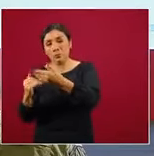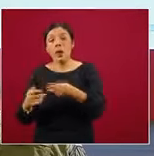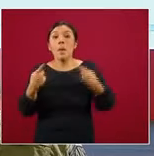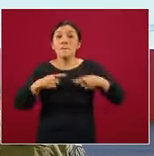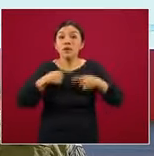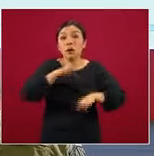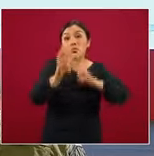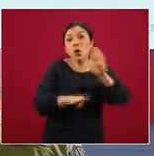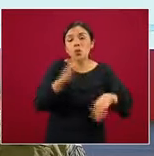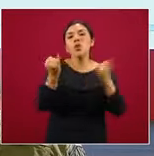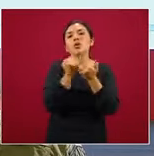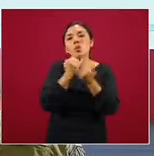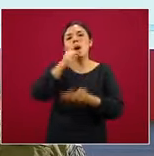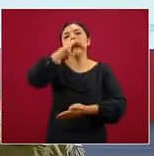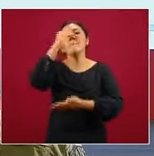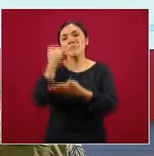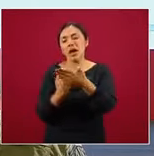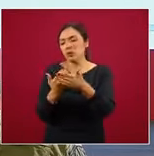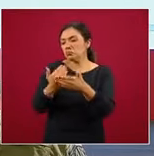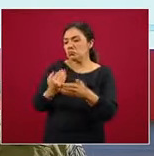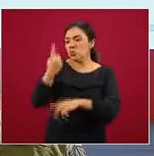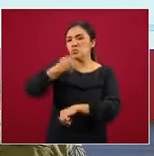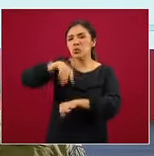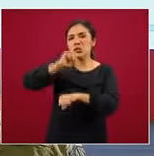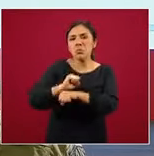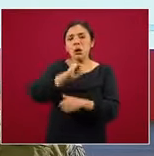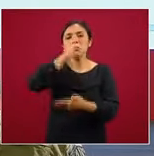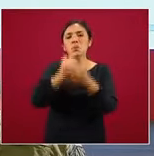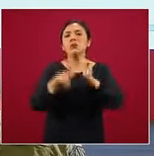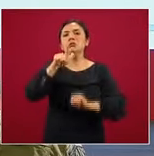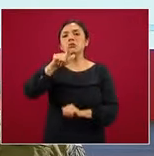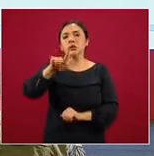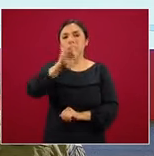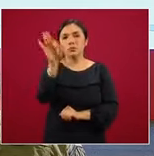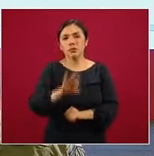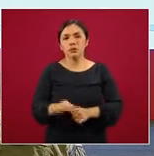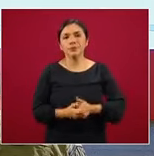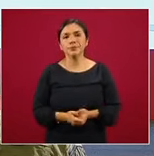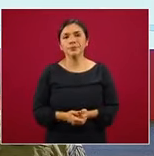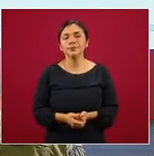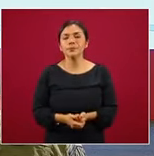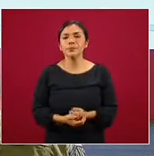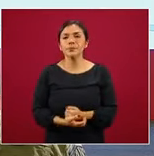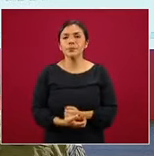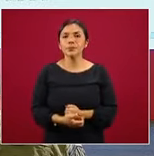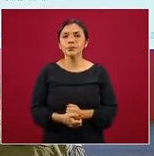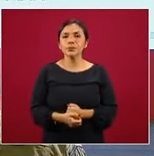parte, va disminuyendo en la última semana a 17%. La siguiente.